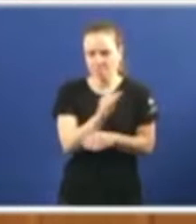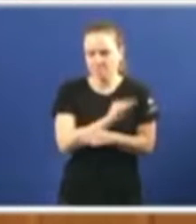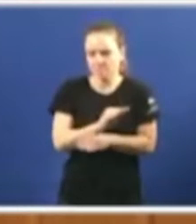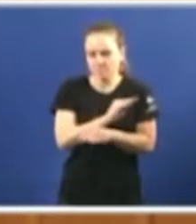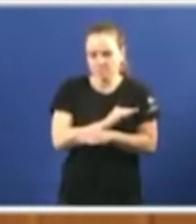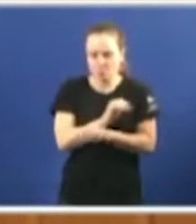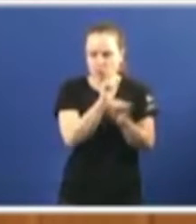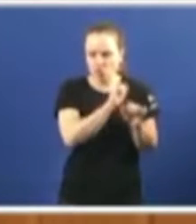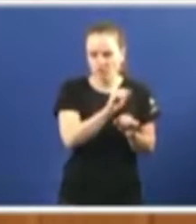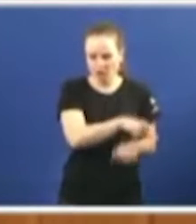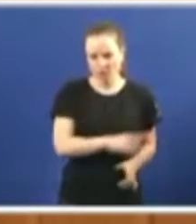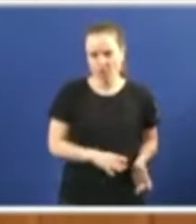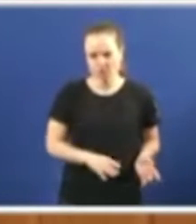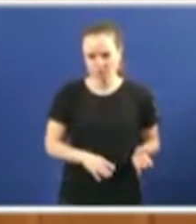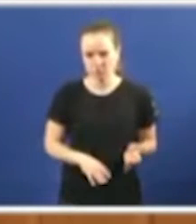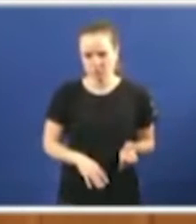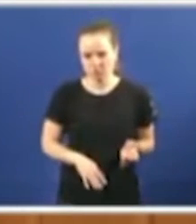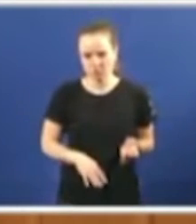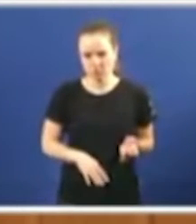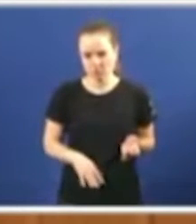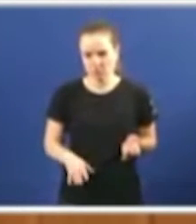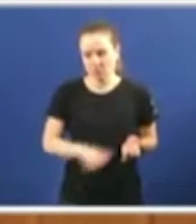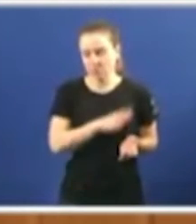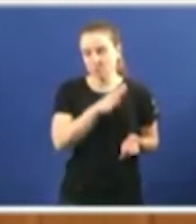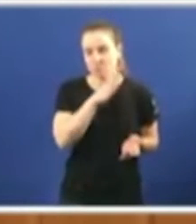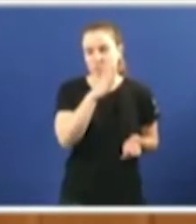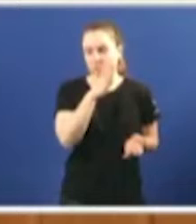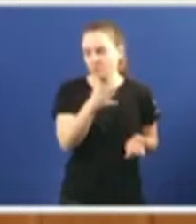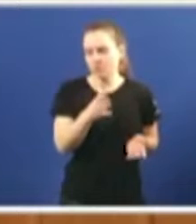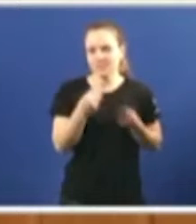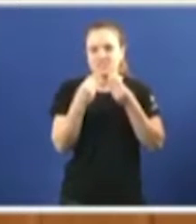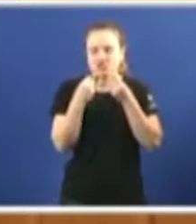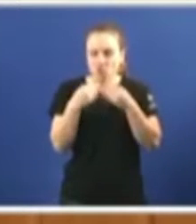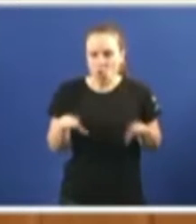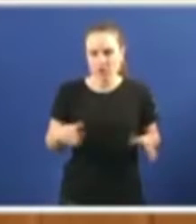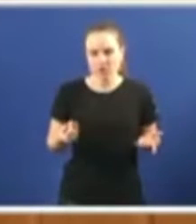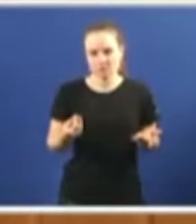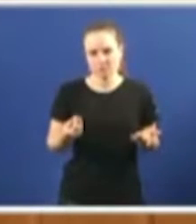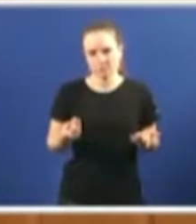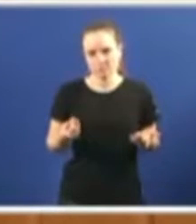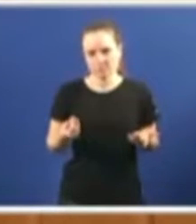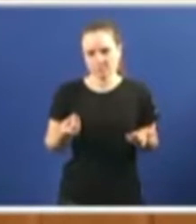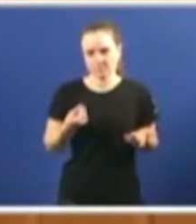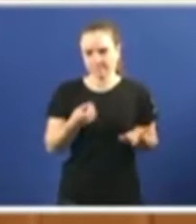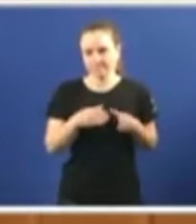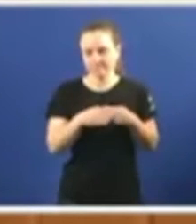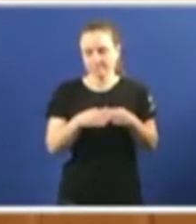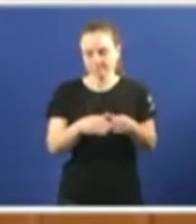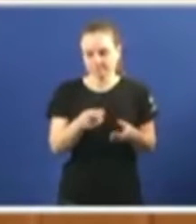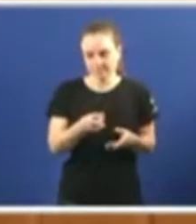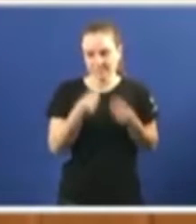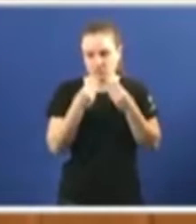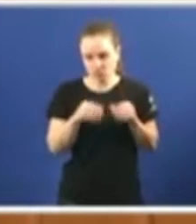e faríanse seguramente en base a criterios históricos, o que prolongaría no tempo polo seu feito de ser permanentes